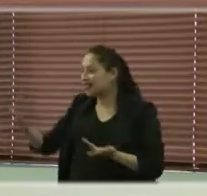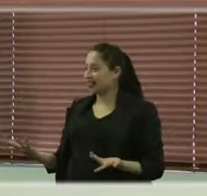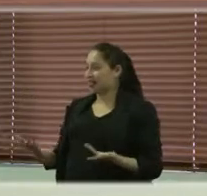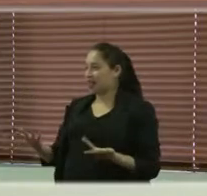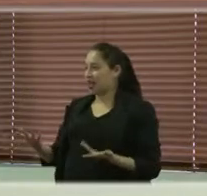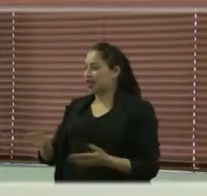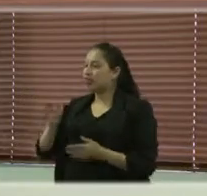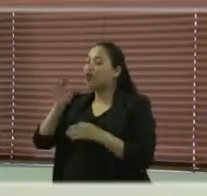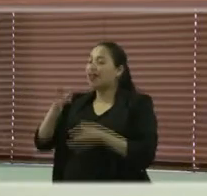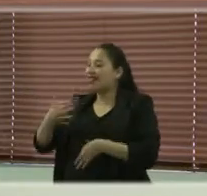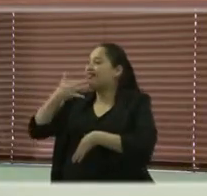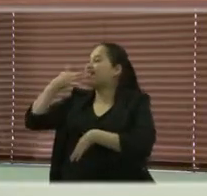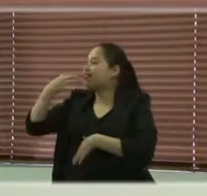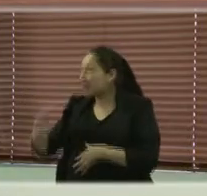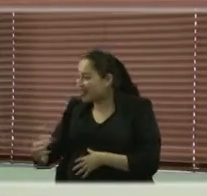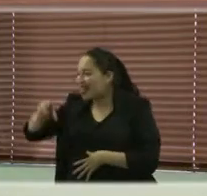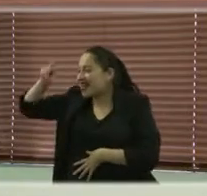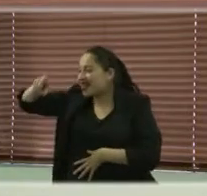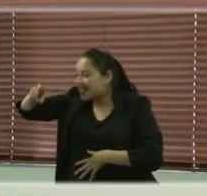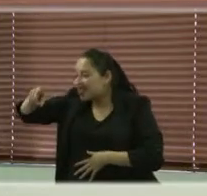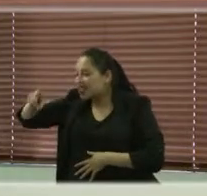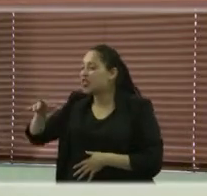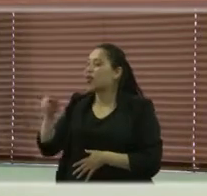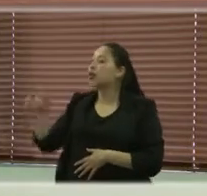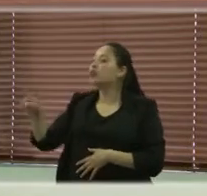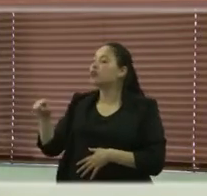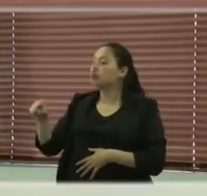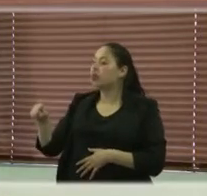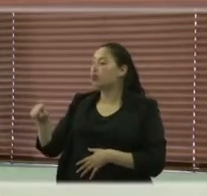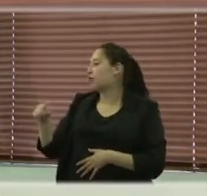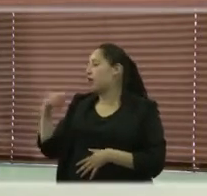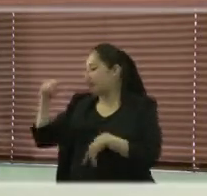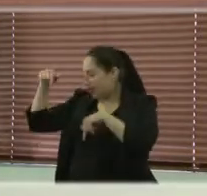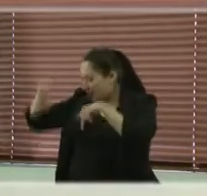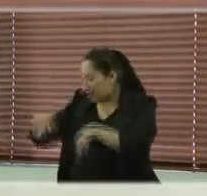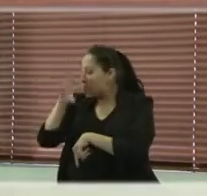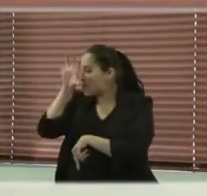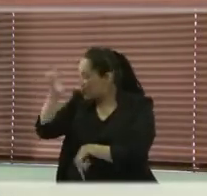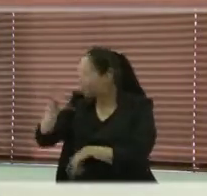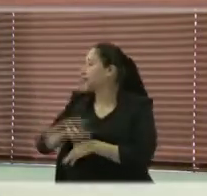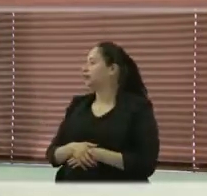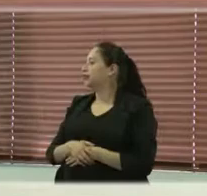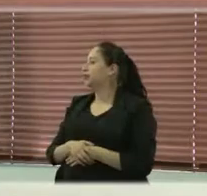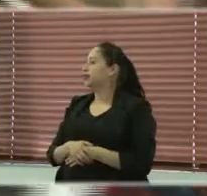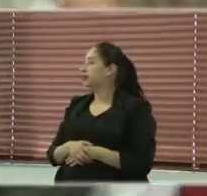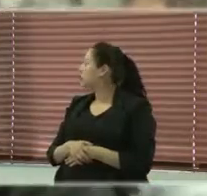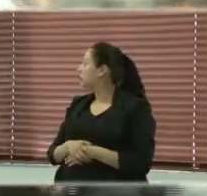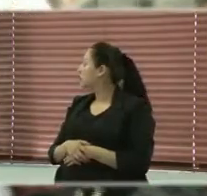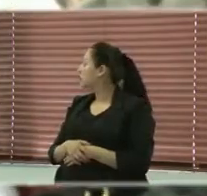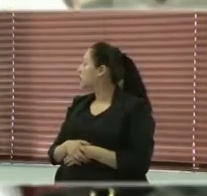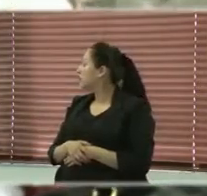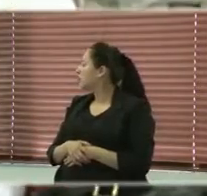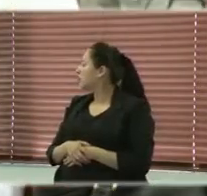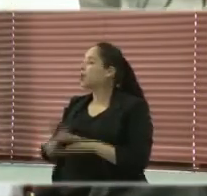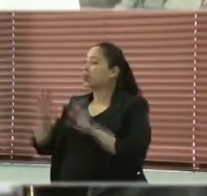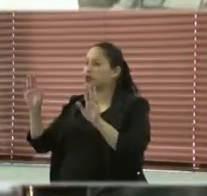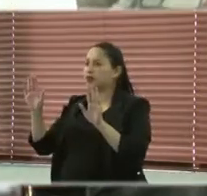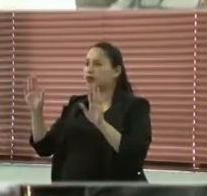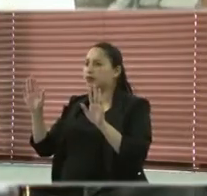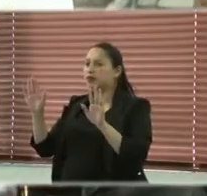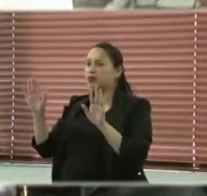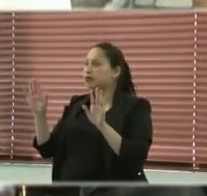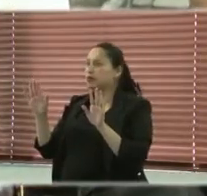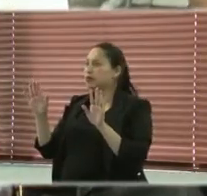entonces si esa es mi recomendación principal Perdón voy a hacer una pregunta